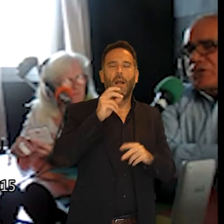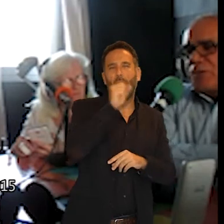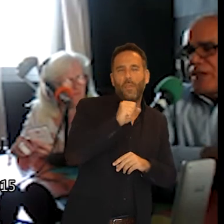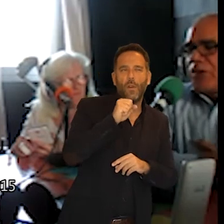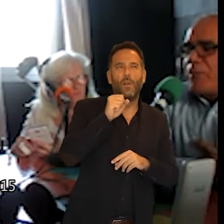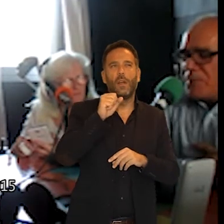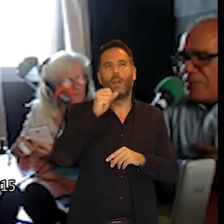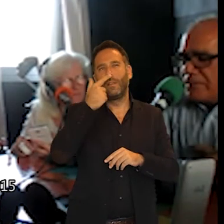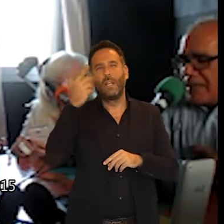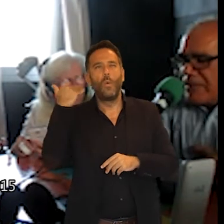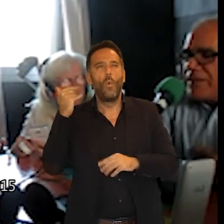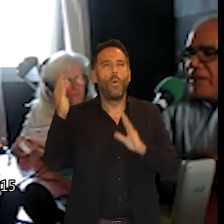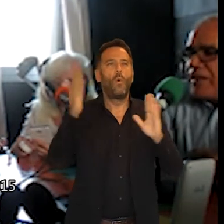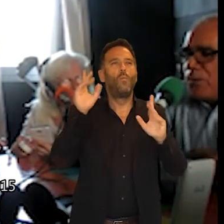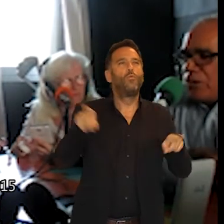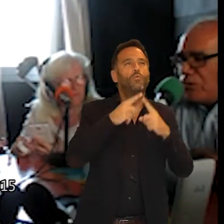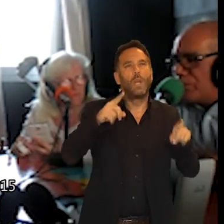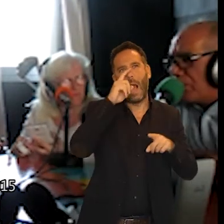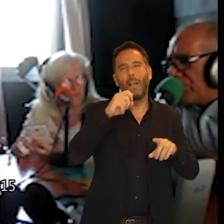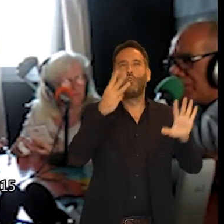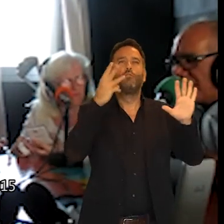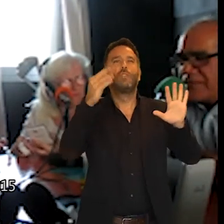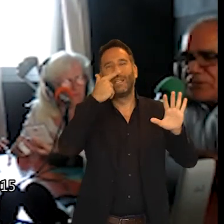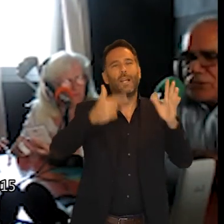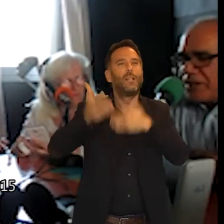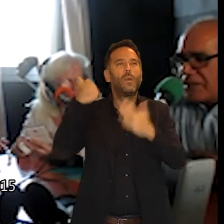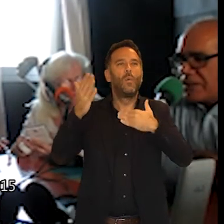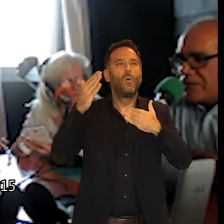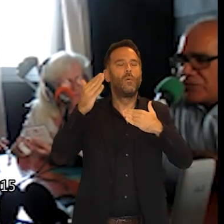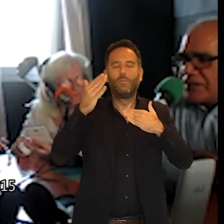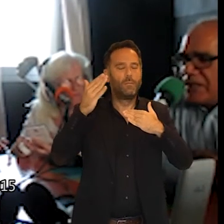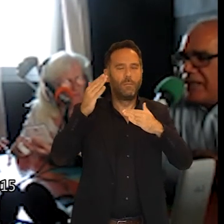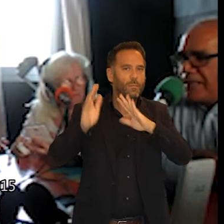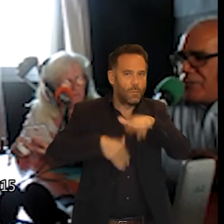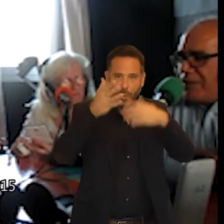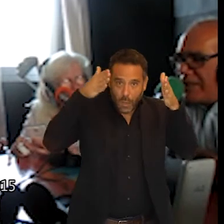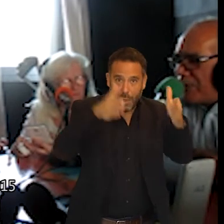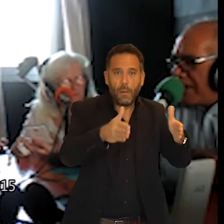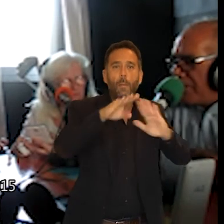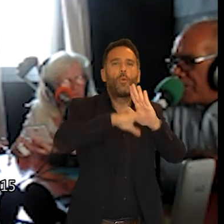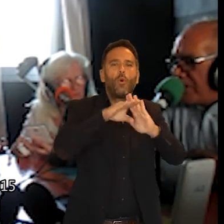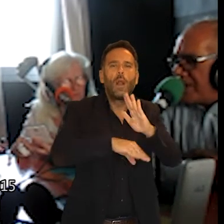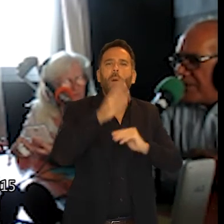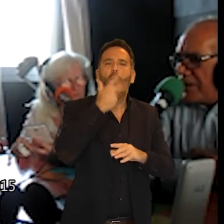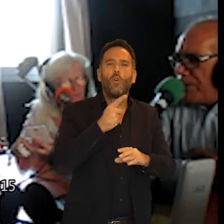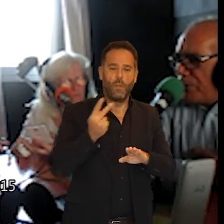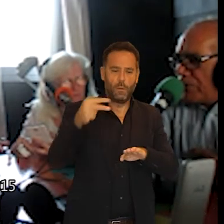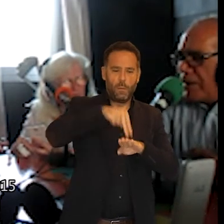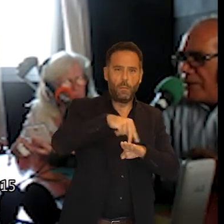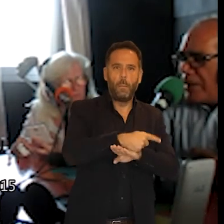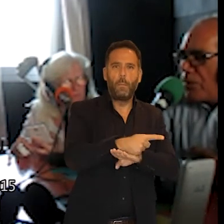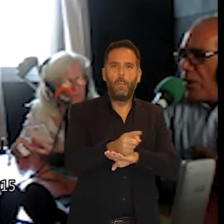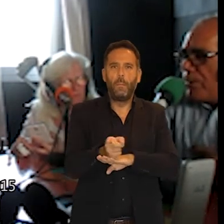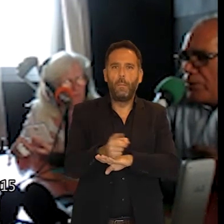de música de los 80. Seguro que muchos de nuestros oyentes conocen el programa de La Báscula. Es un